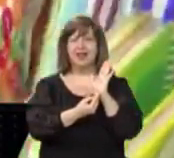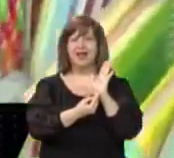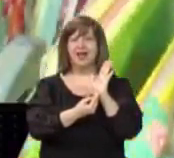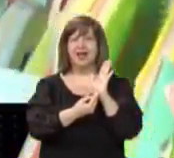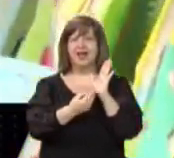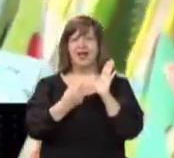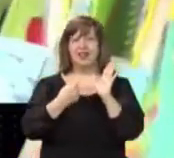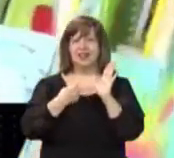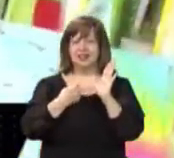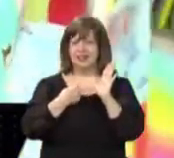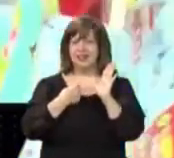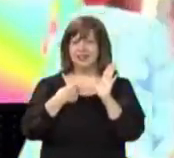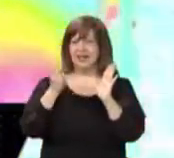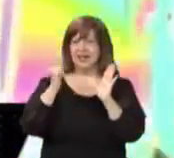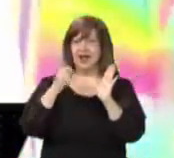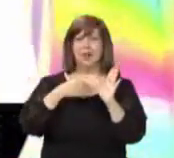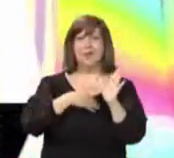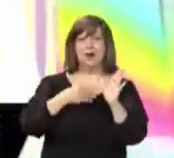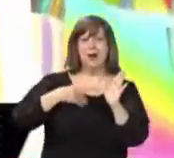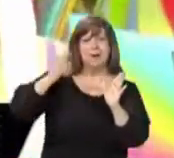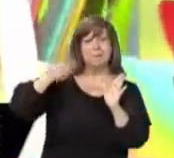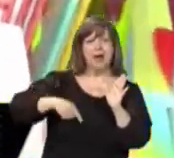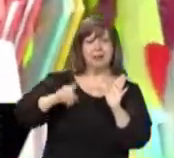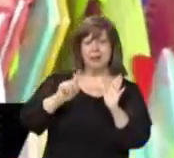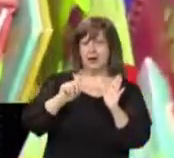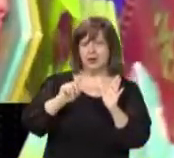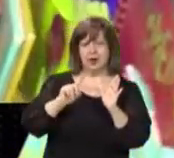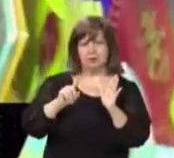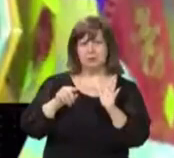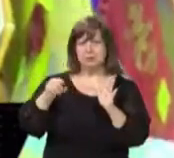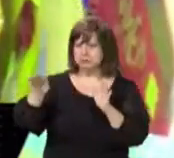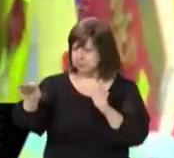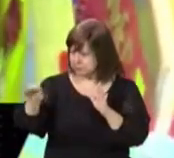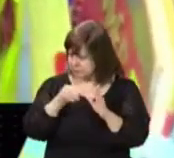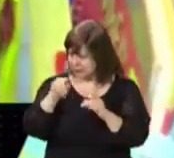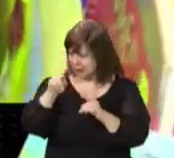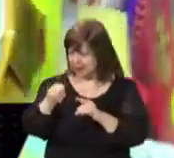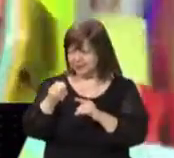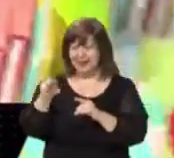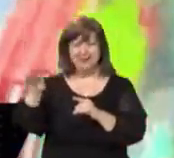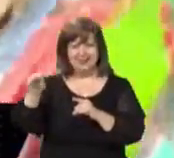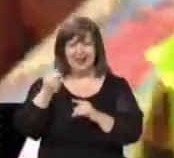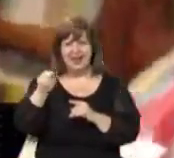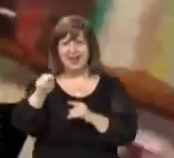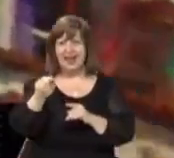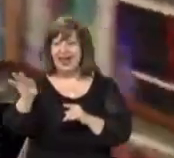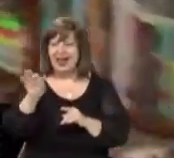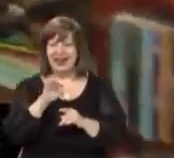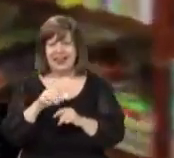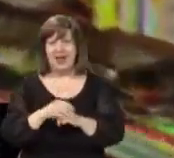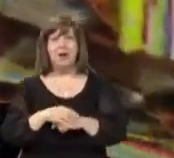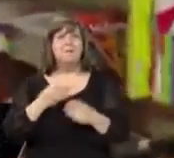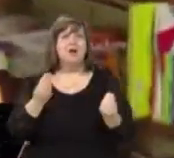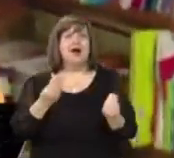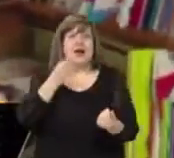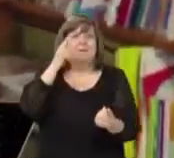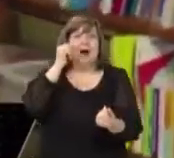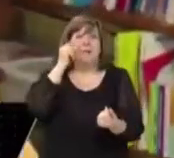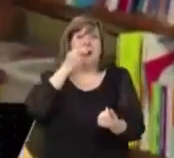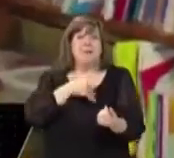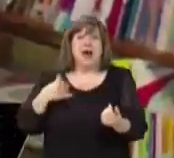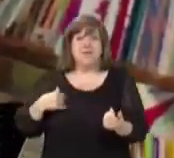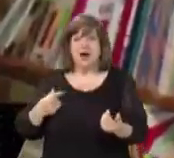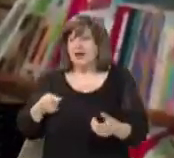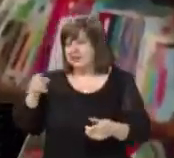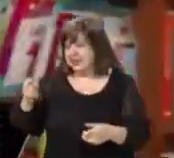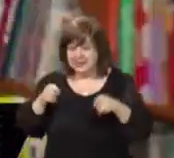que yo quiera. Bueno, de eso estábamos hablando, que tu papá, claro, ahí se fue, mira, se va perdiendo, se perdió. Claro, los padres queremos que lean lo que nosotros leíamos y no,